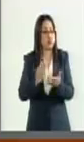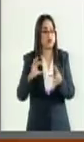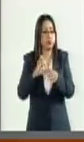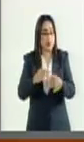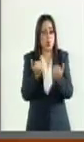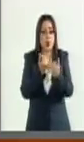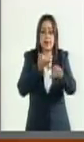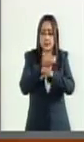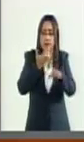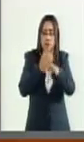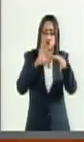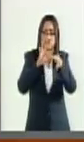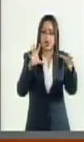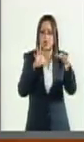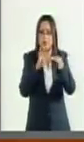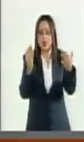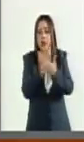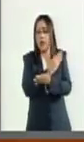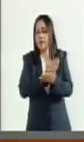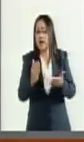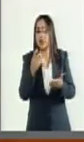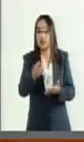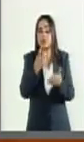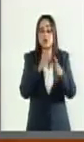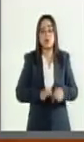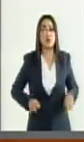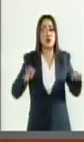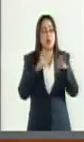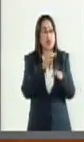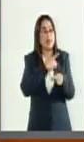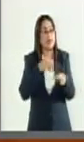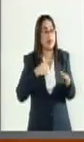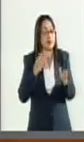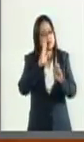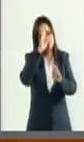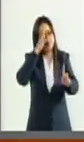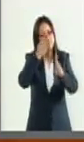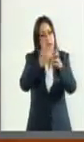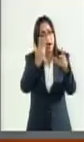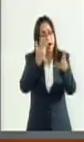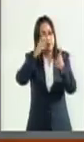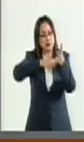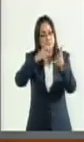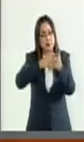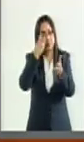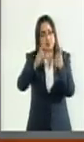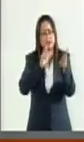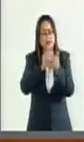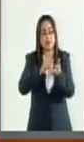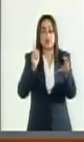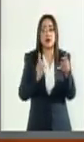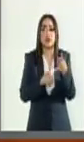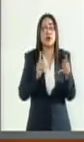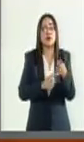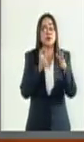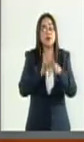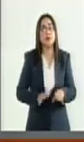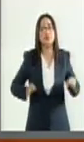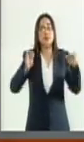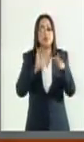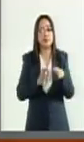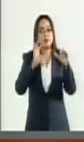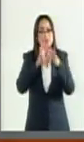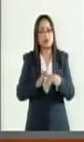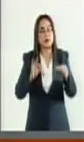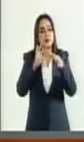nivel local. Es muy importante que se pueda dictaminar. Y cuatro, me parece que es importante destacar, no